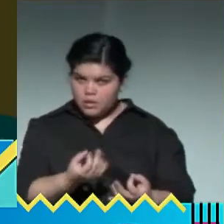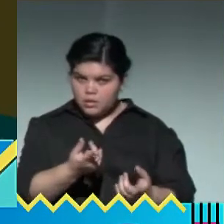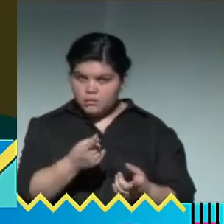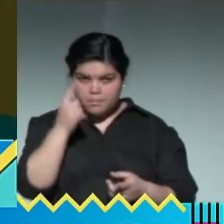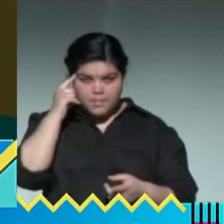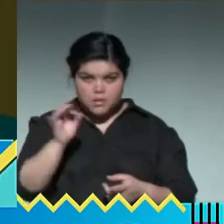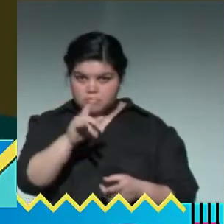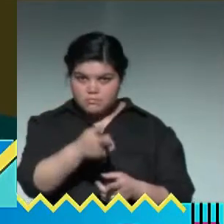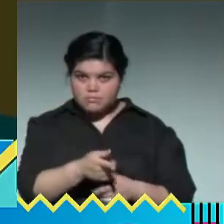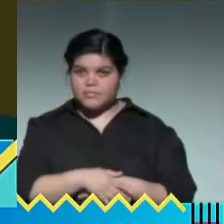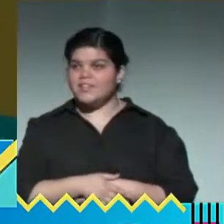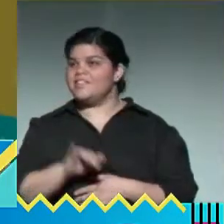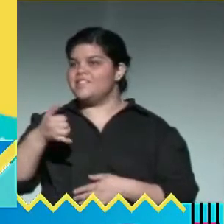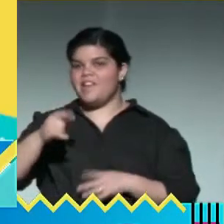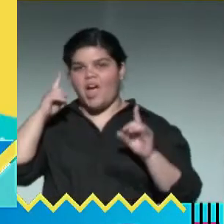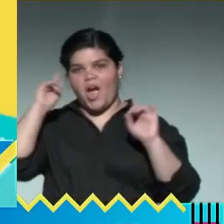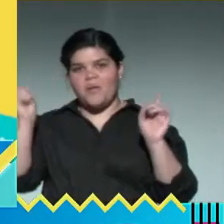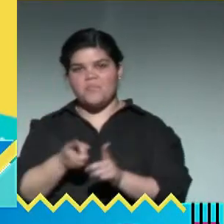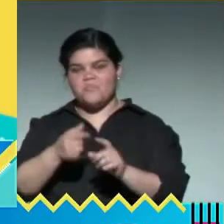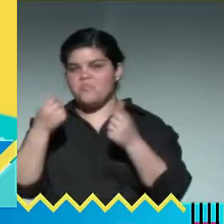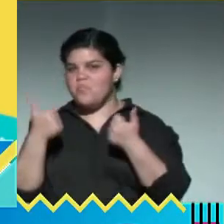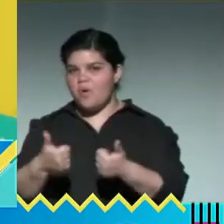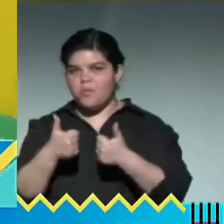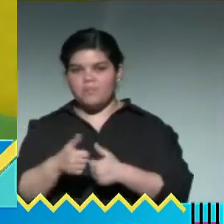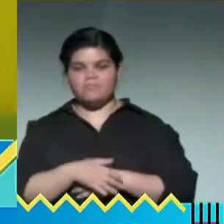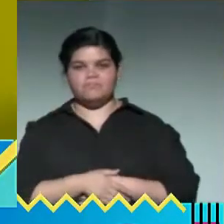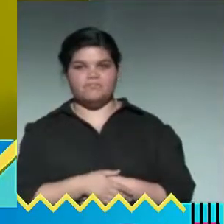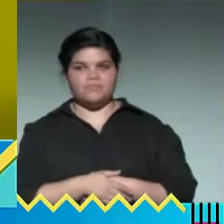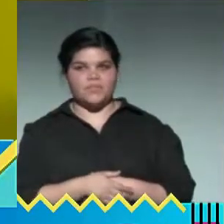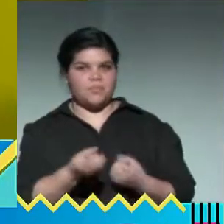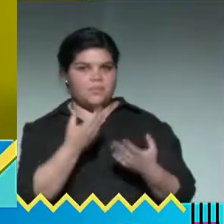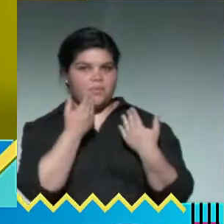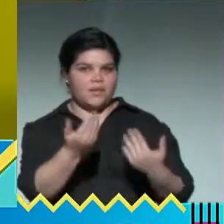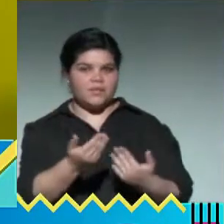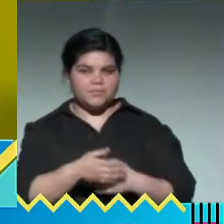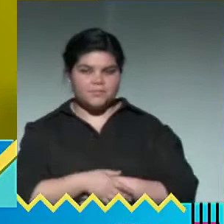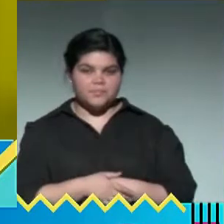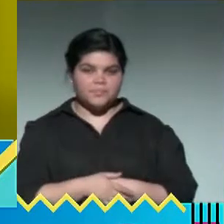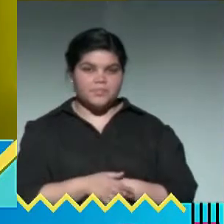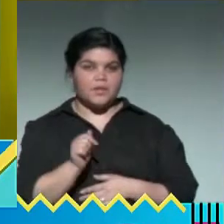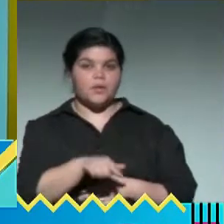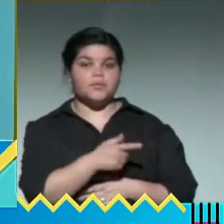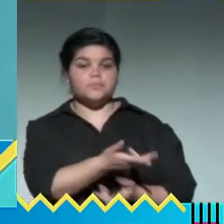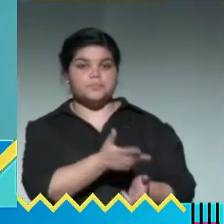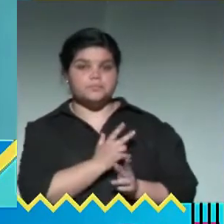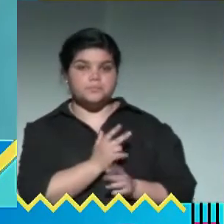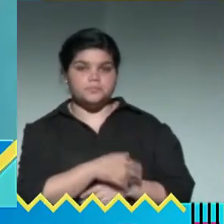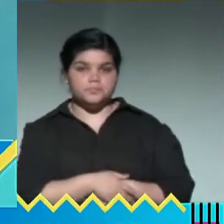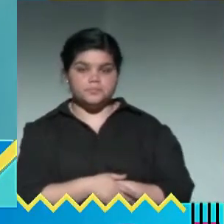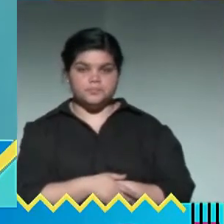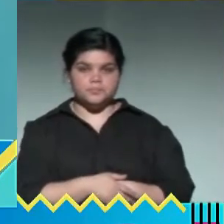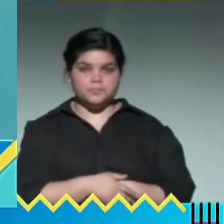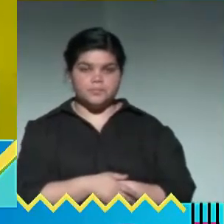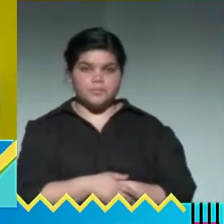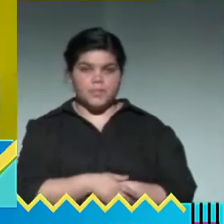lo que vos decís? Muy buena capacidad de resumen el que está escribiendo. Bien, bueno, muchas gracias, Nico. Y ahora vamos a Fede. Bueno, a ver,